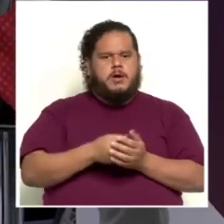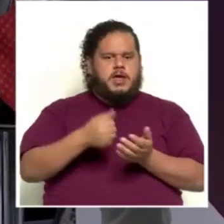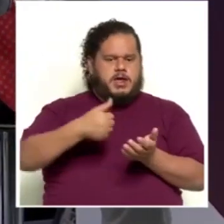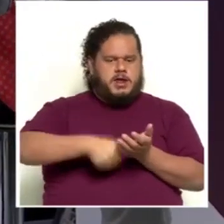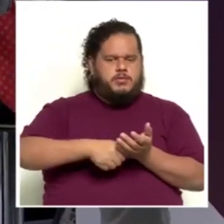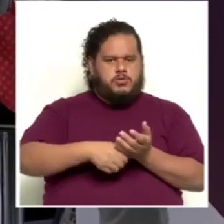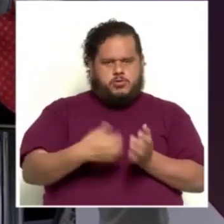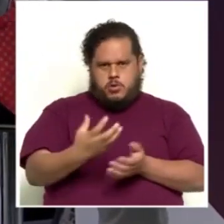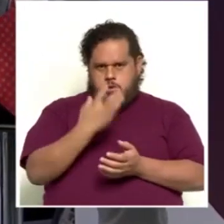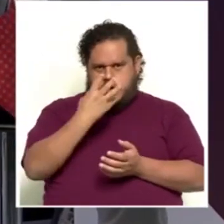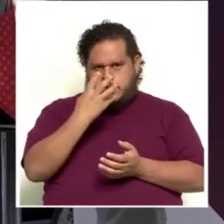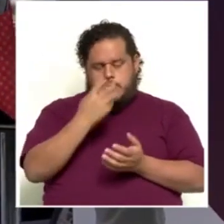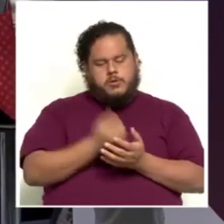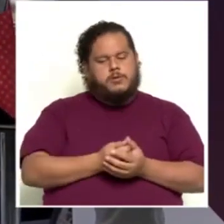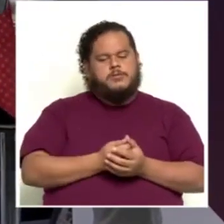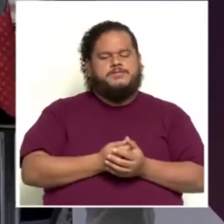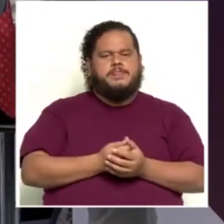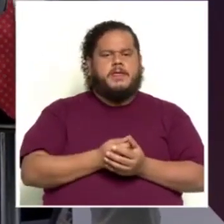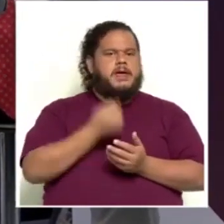enojo,